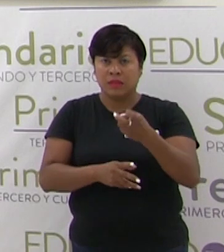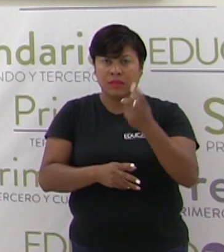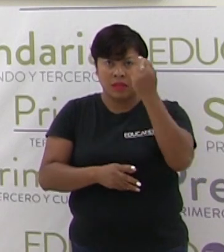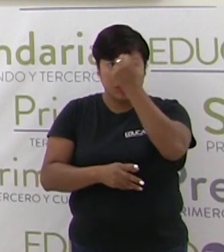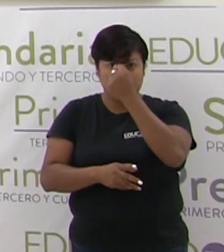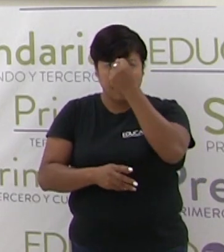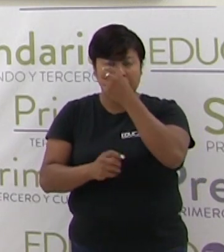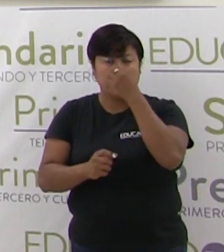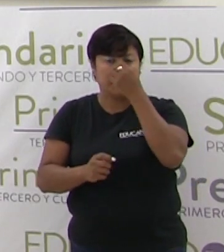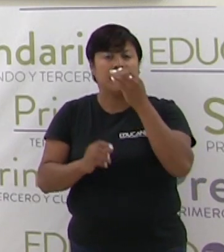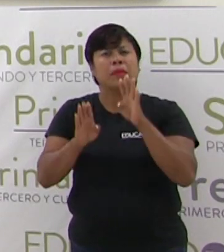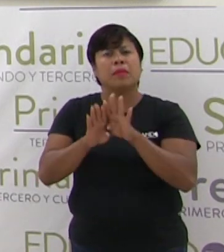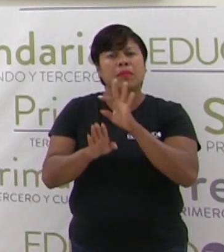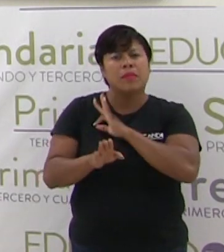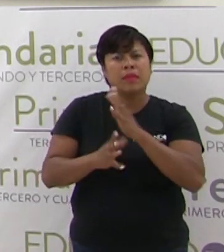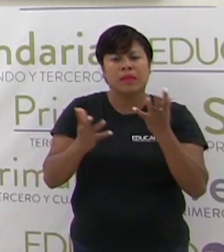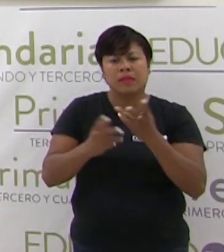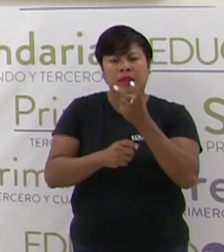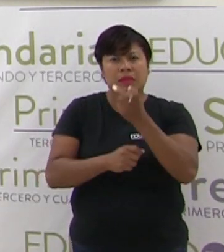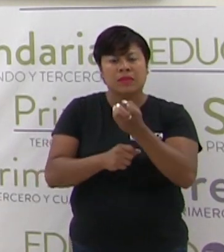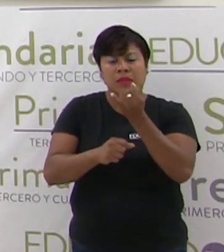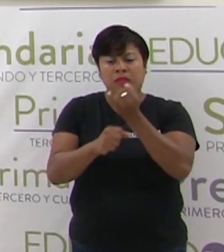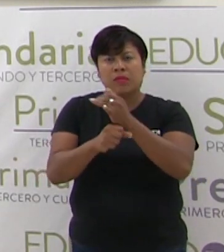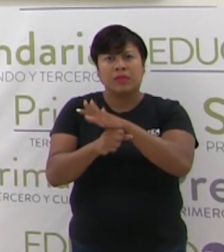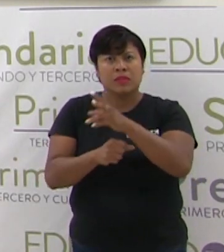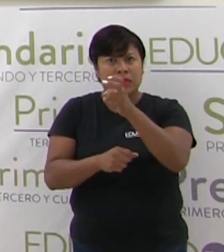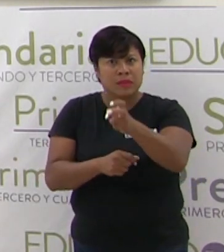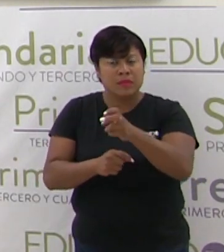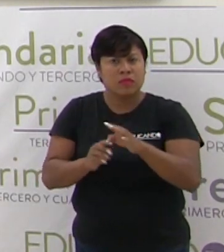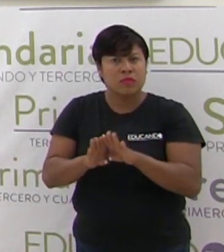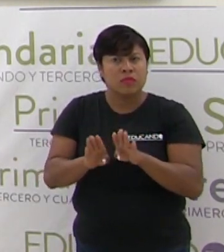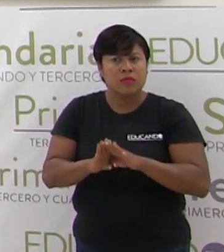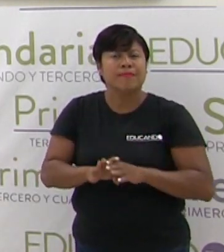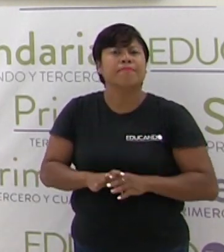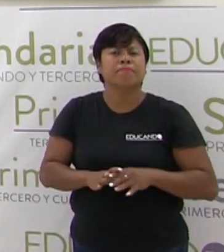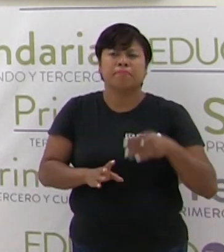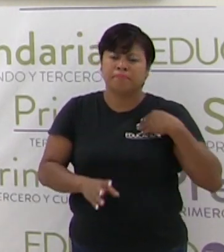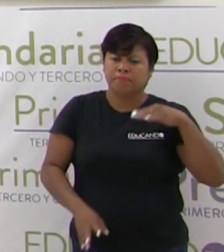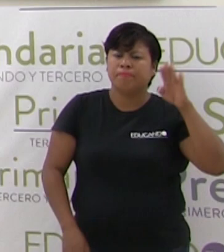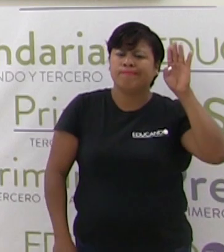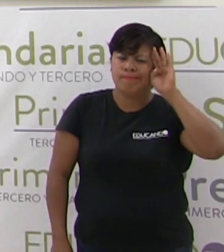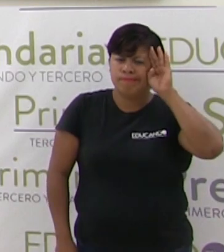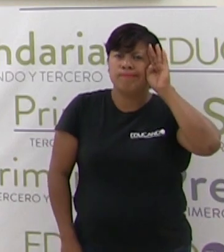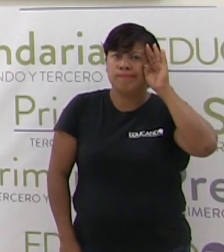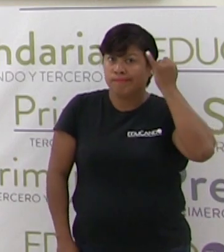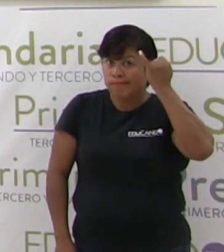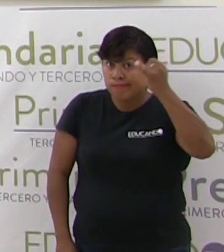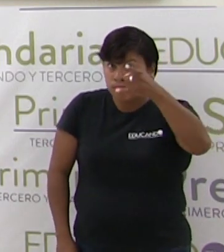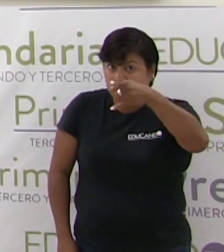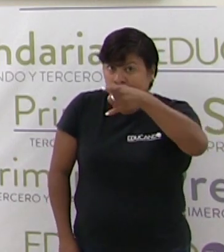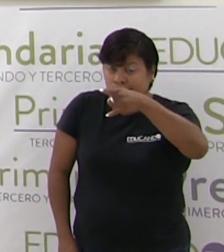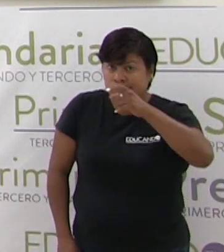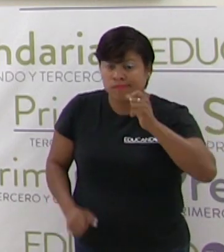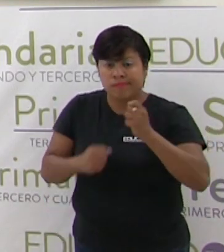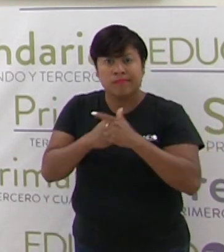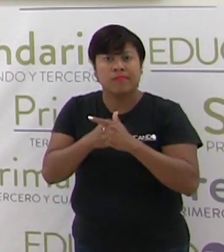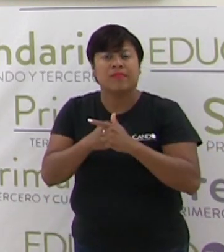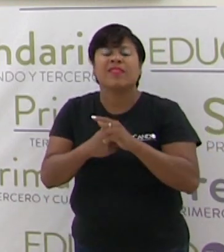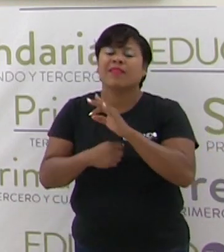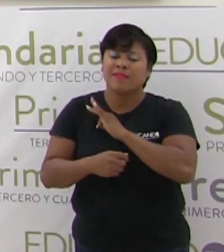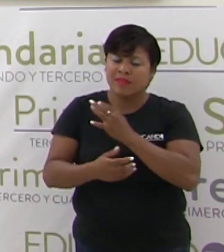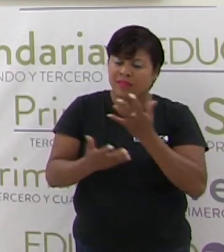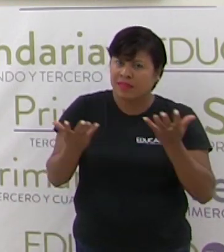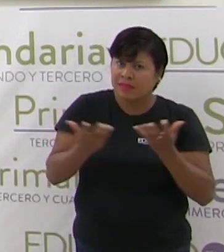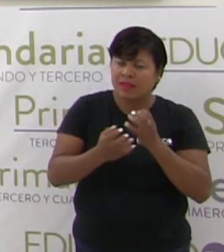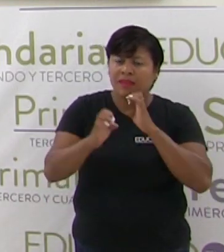¿Y cómo van a recuperar la información de este testigo? ¿Se les ocurre alguna idea? Pues van a